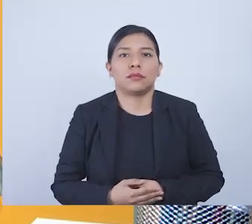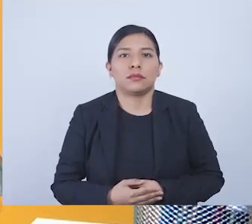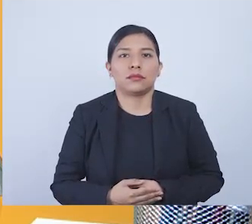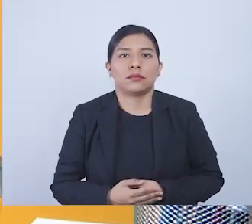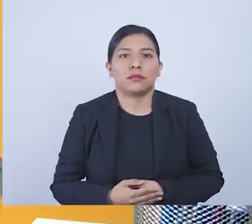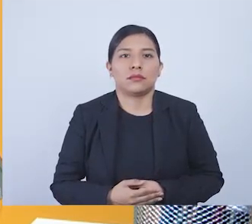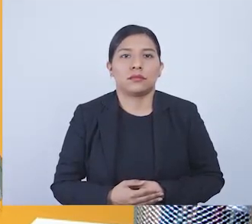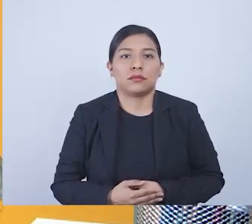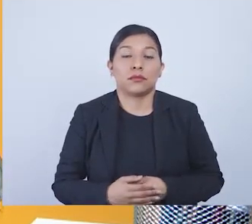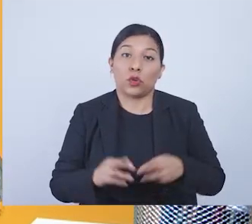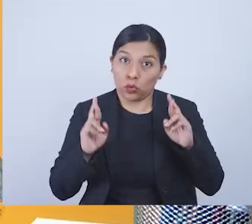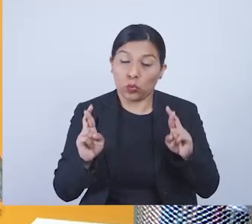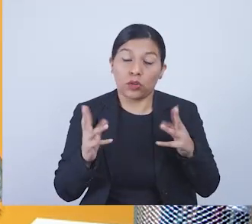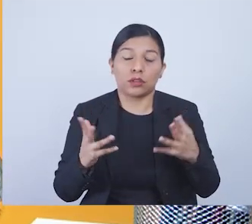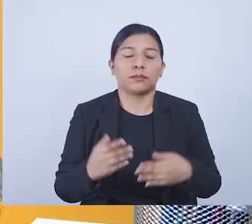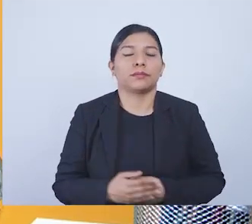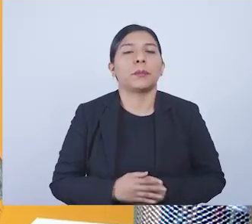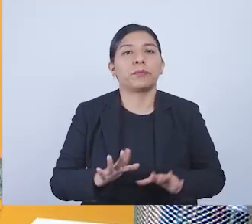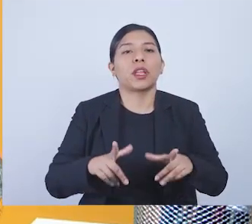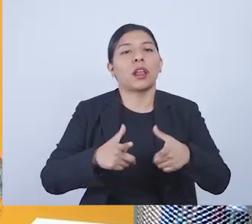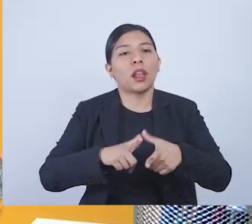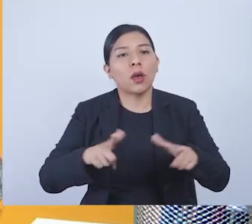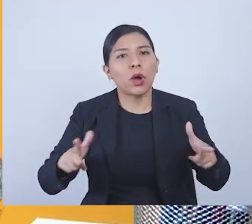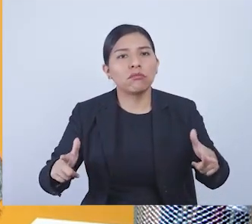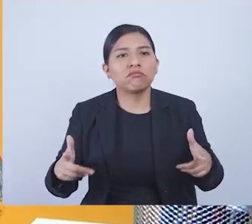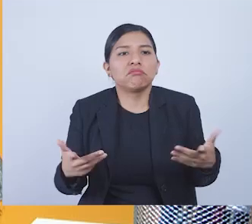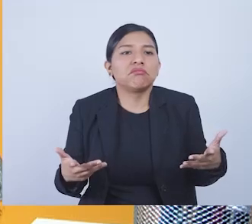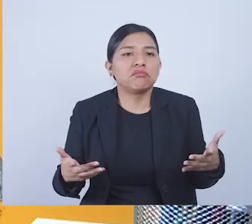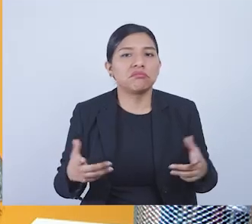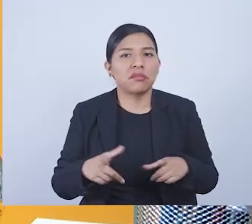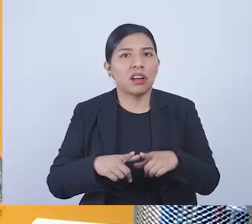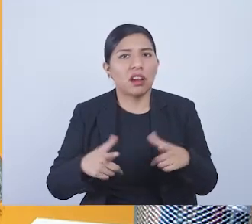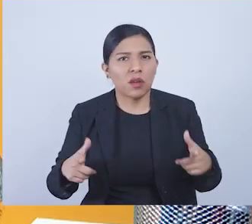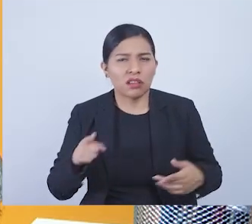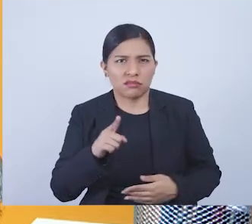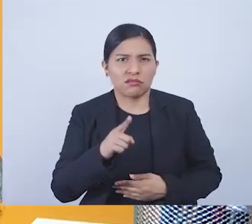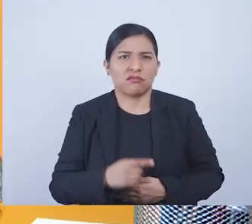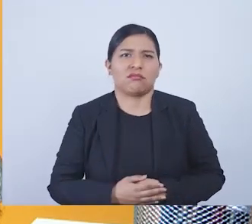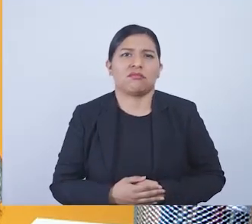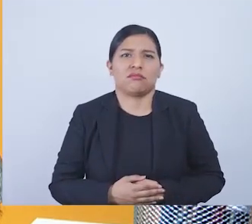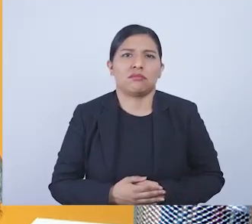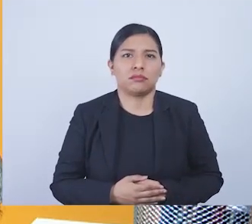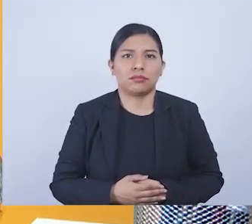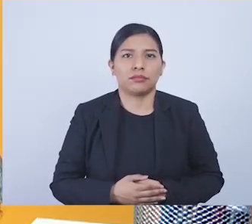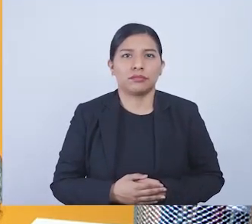Espero que se esté haciendo. Lenguaje. Lenguaje va a ser un programa que están